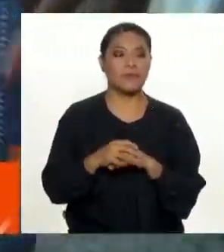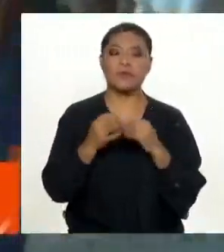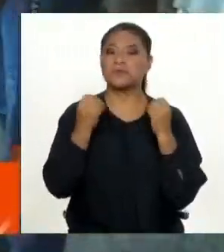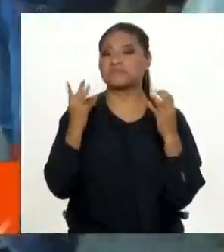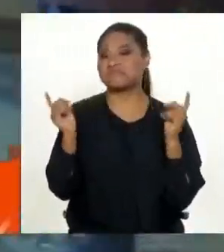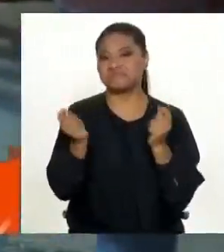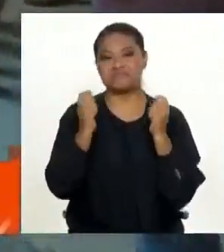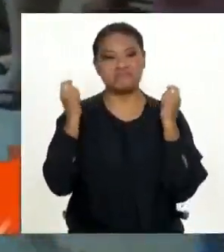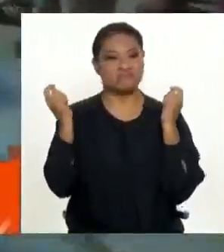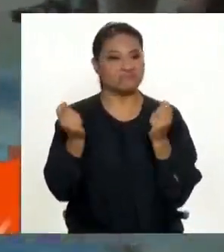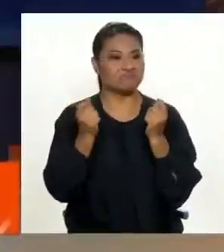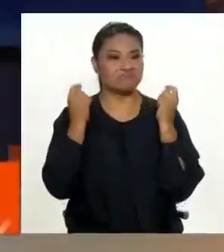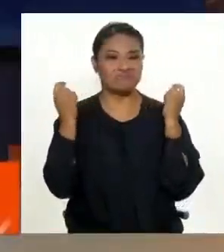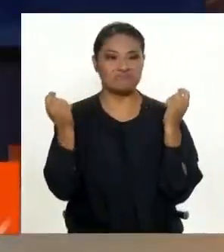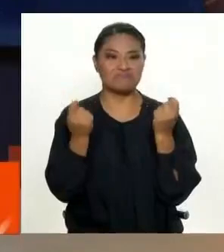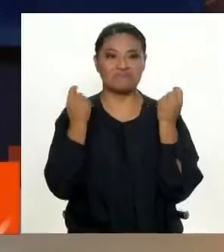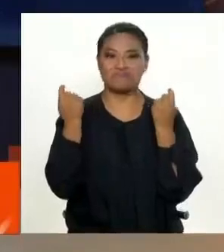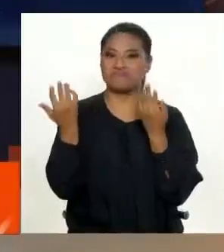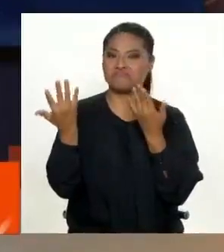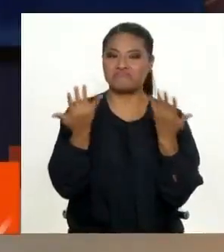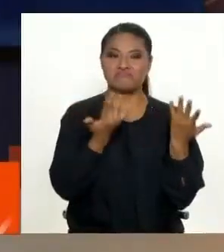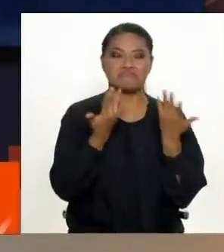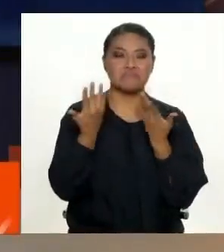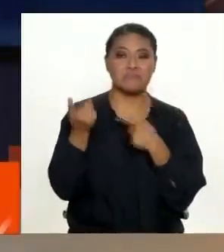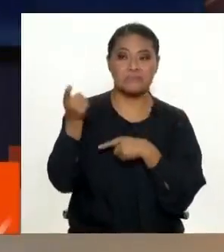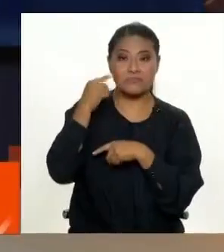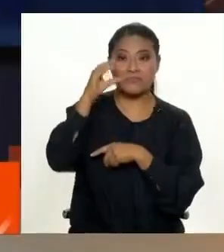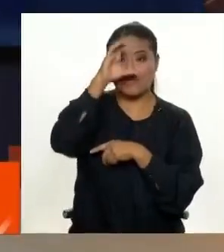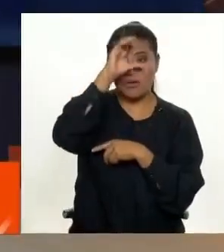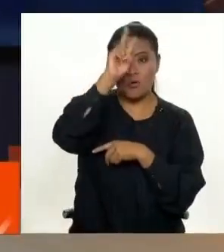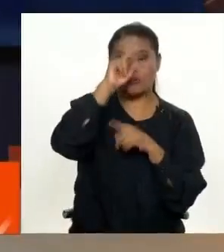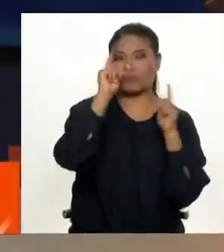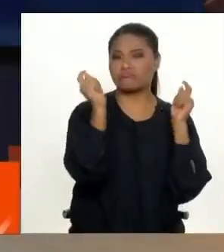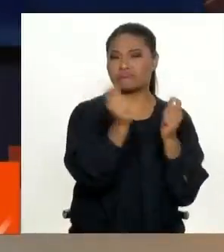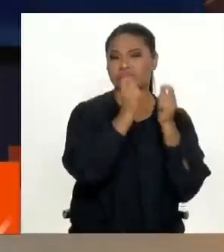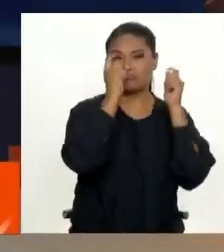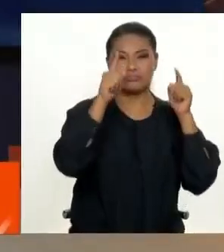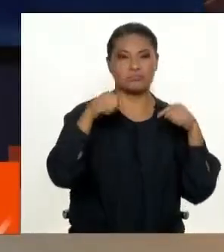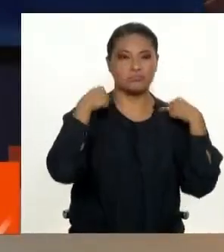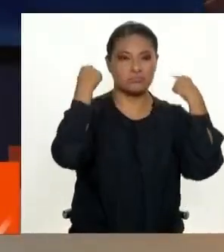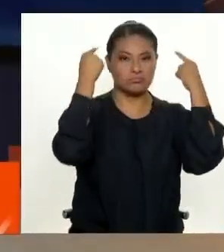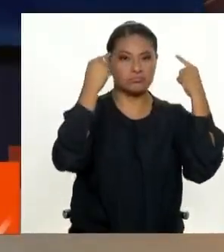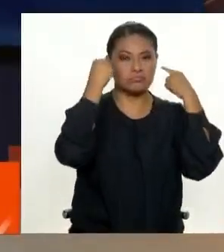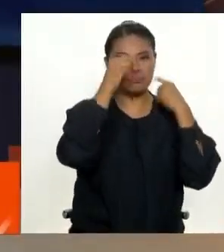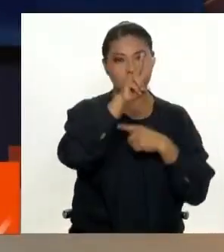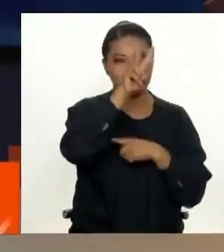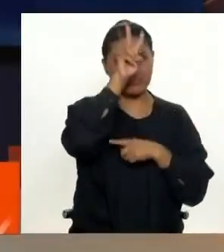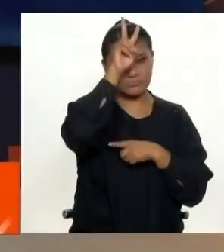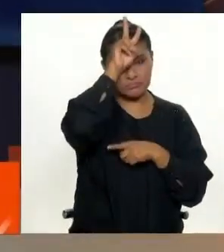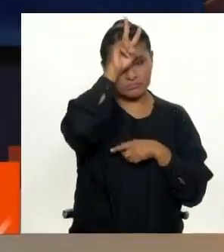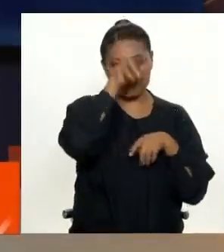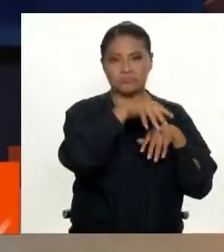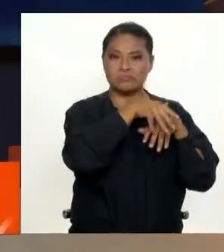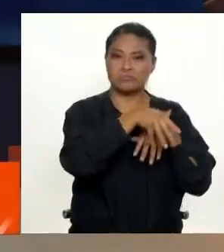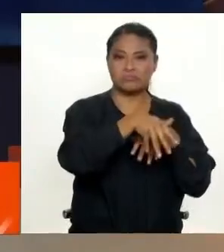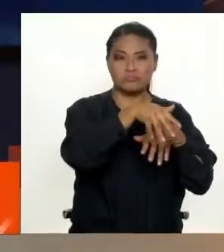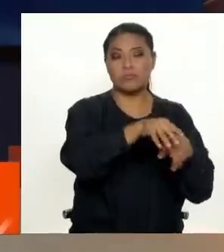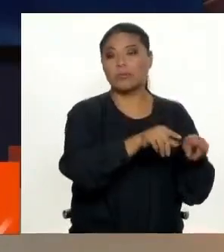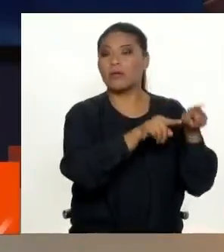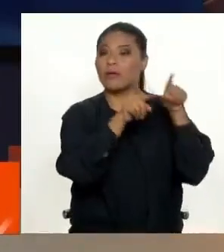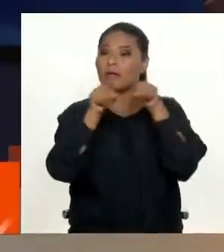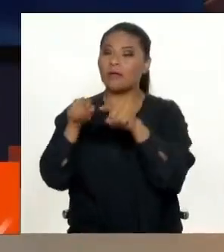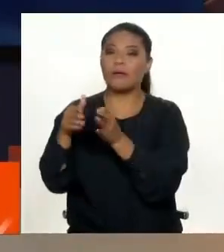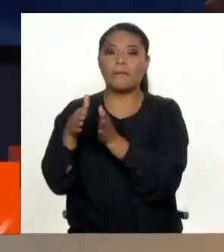fiesta, es la fiesta de San Juan. Tenemos a Cusco celebrando lo que es o la víspera de lo que va a ser mañana el Inti Raymi. Hemos salido de años